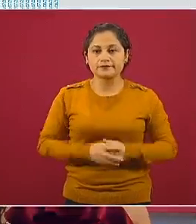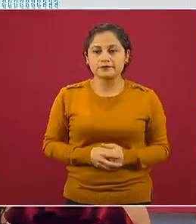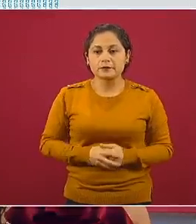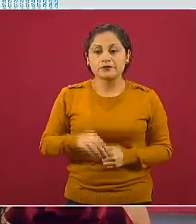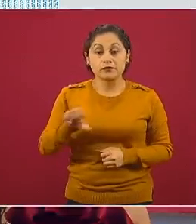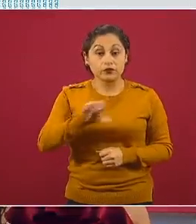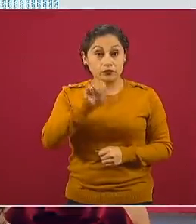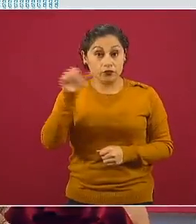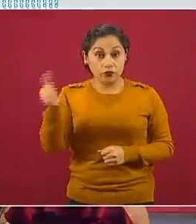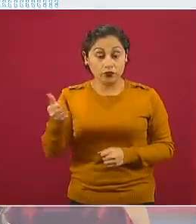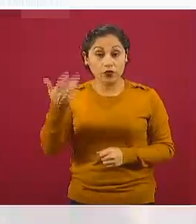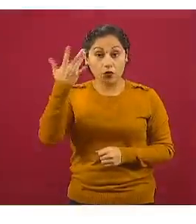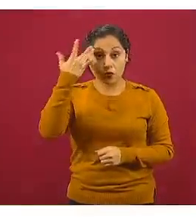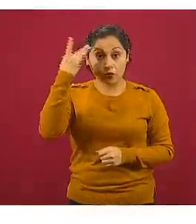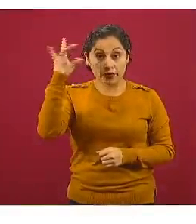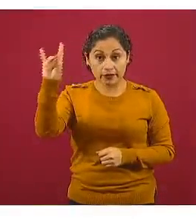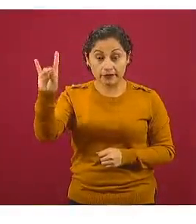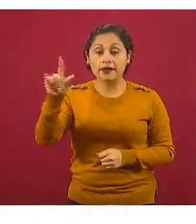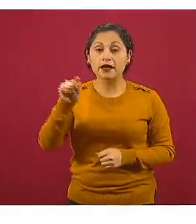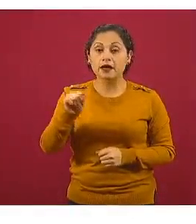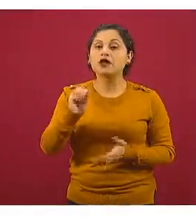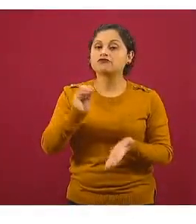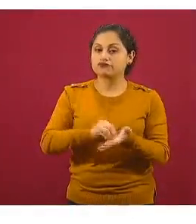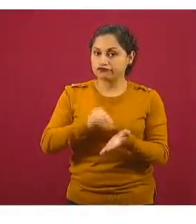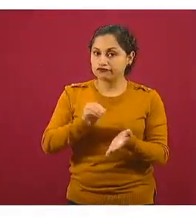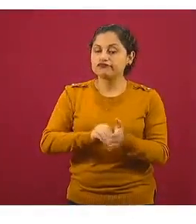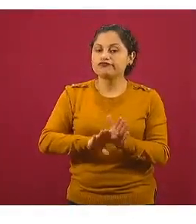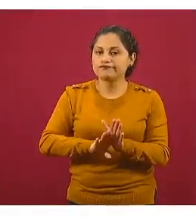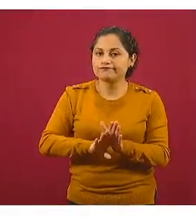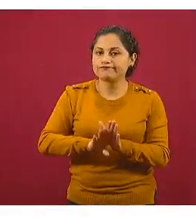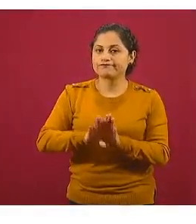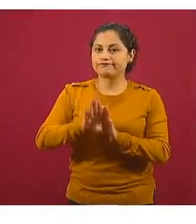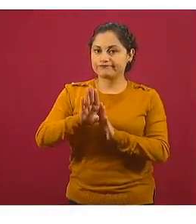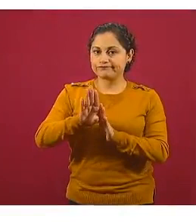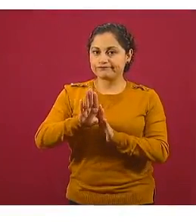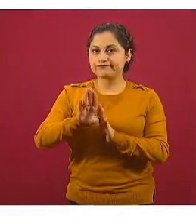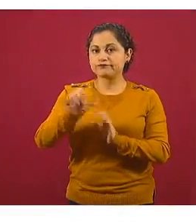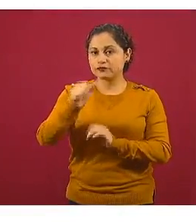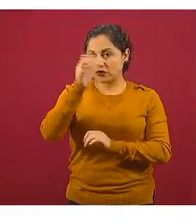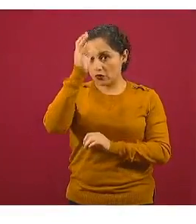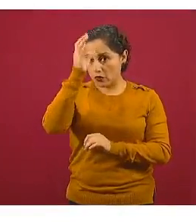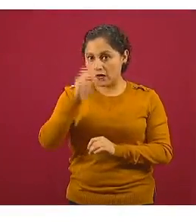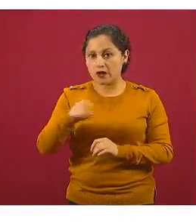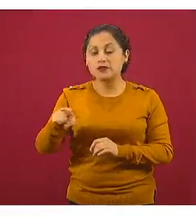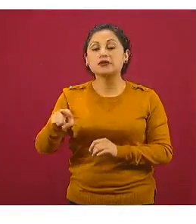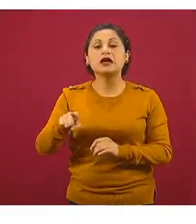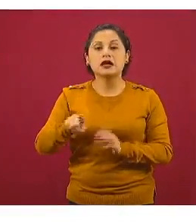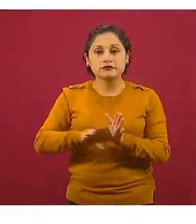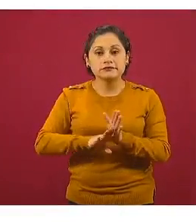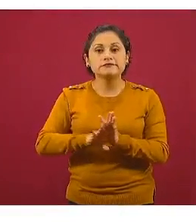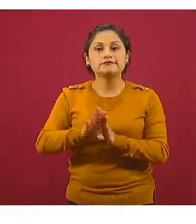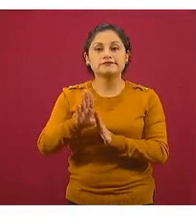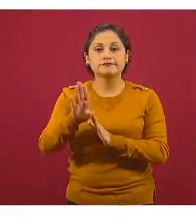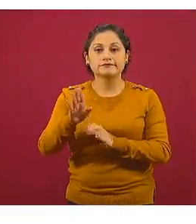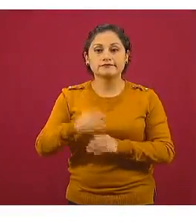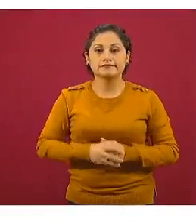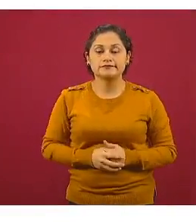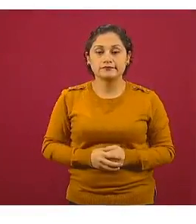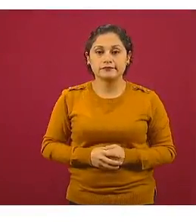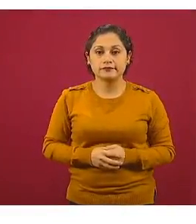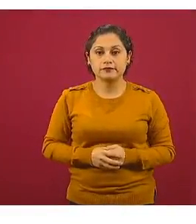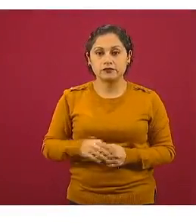Cuernavaca, todavía va en ascenso, Cuernavaca, Morelos y Cuautla, que no la presentamos, pero sigue un patrón muy semejante. La